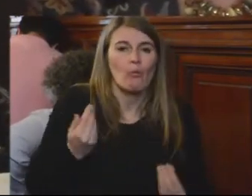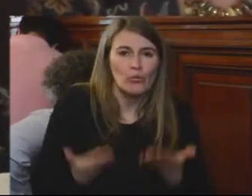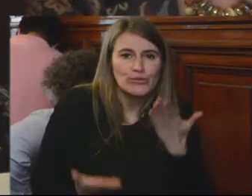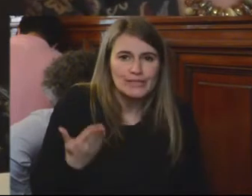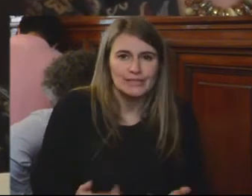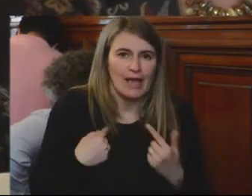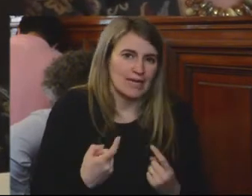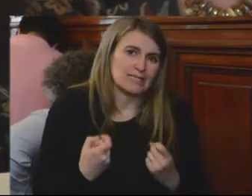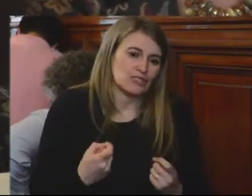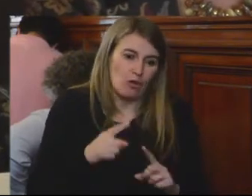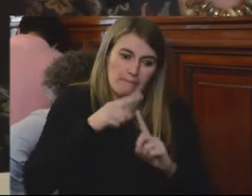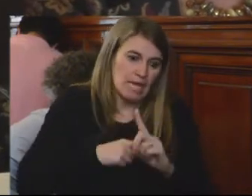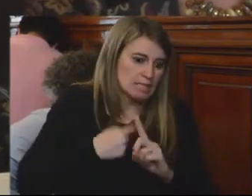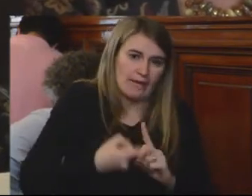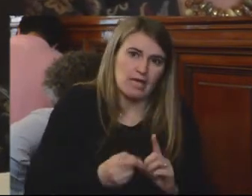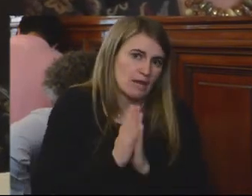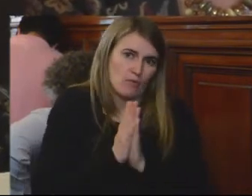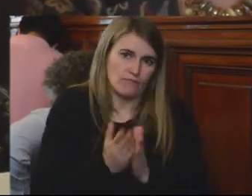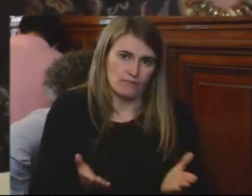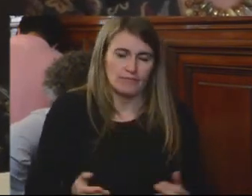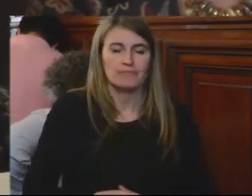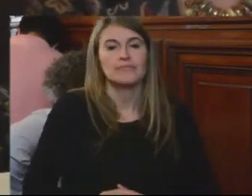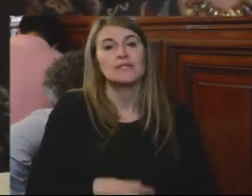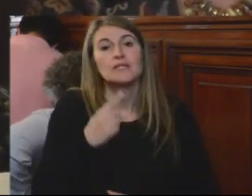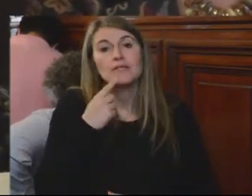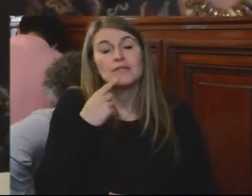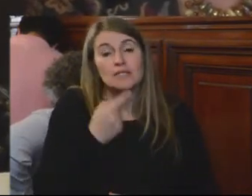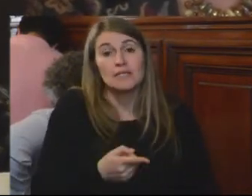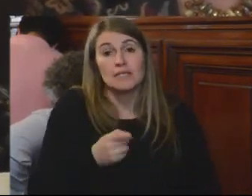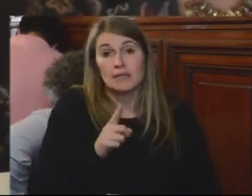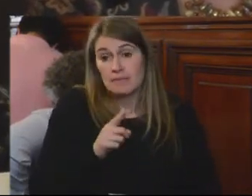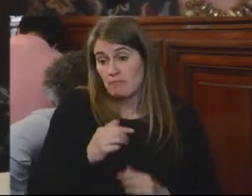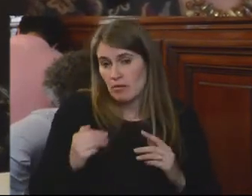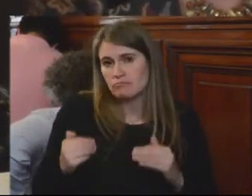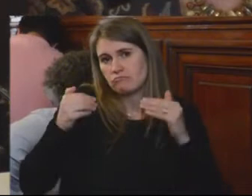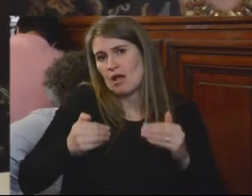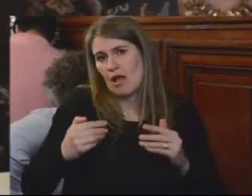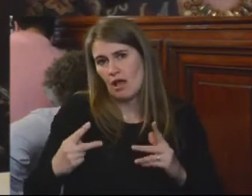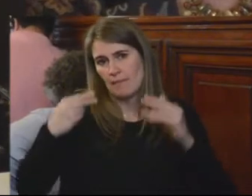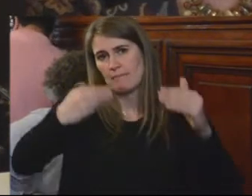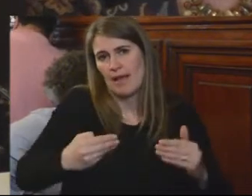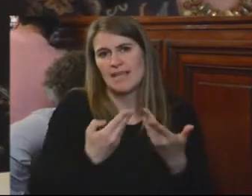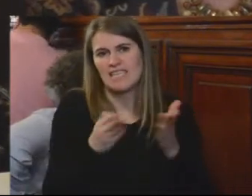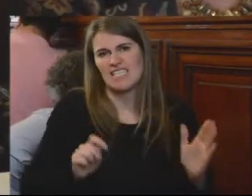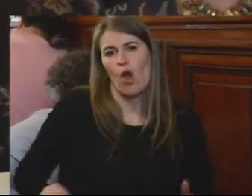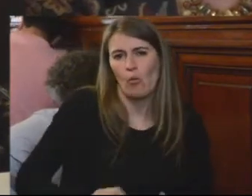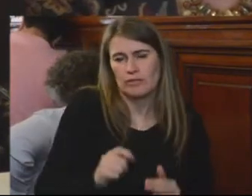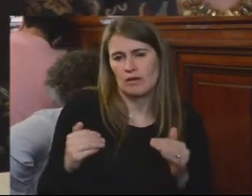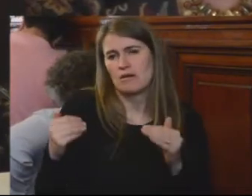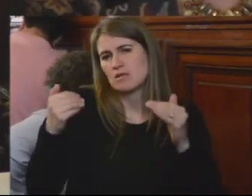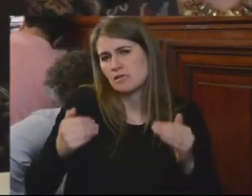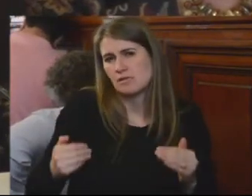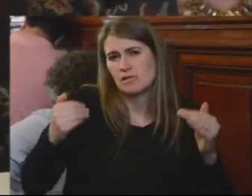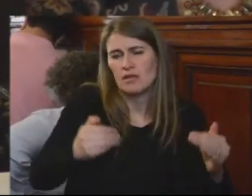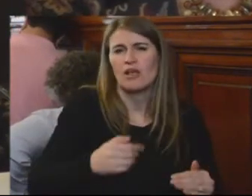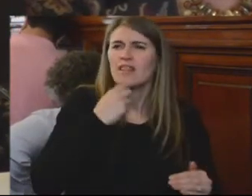el mes próximo la postergación del inicio de juicios es recurrente en otros ejemplos que podemos mencionar es el caso de la noche